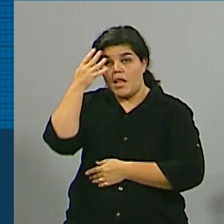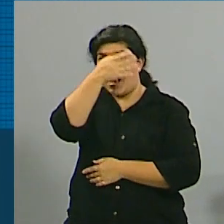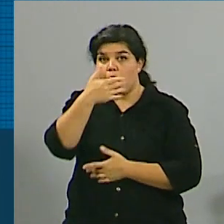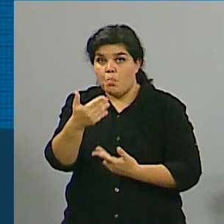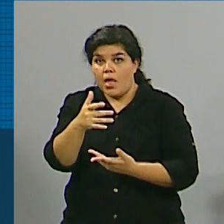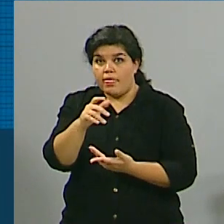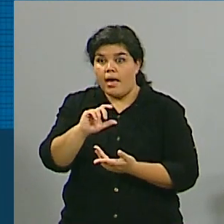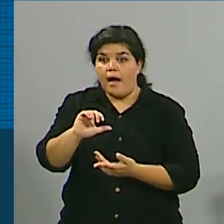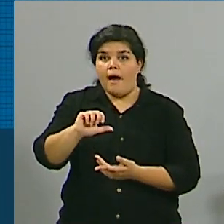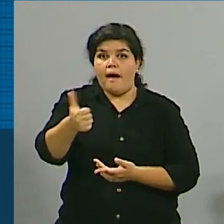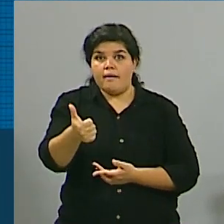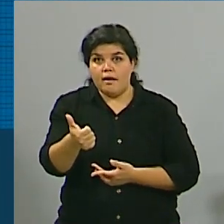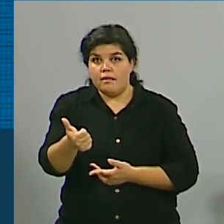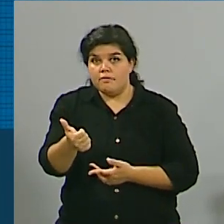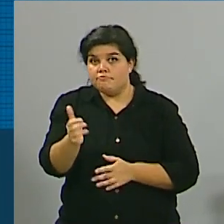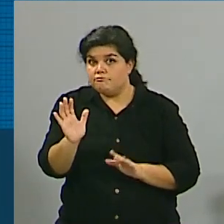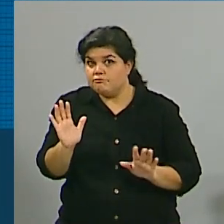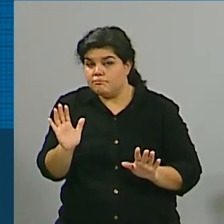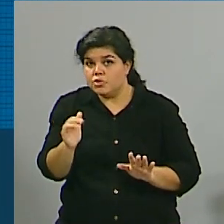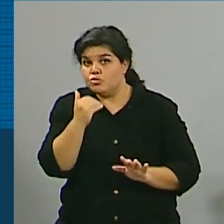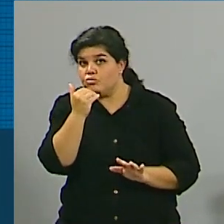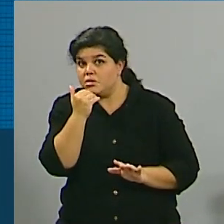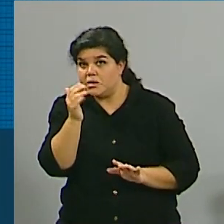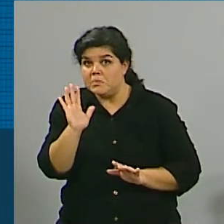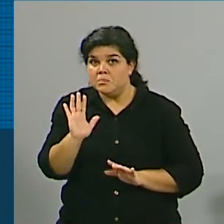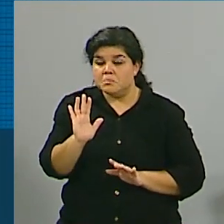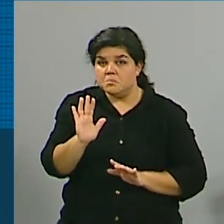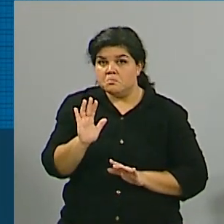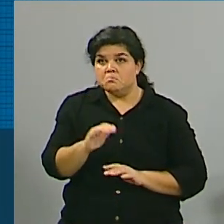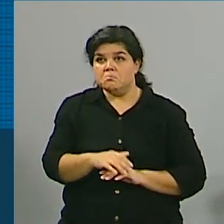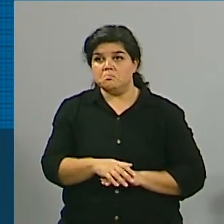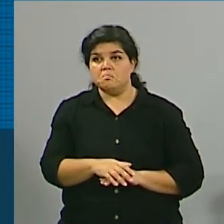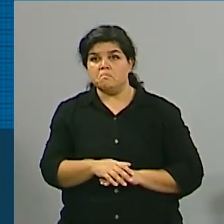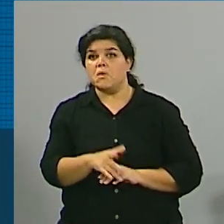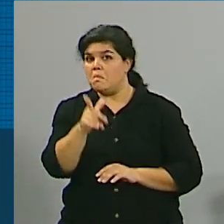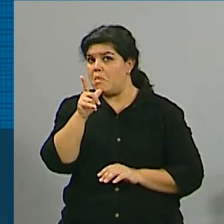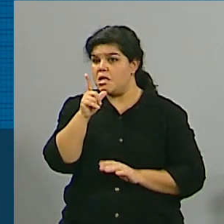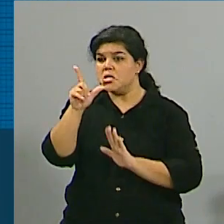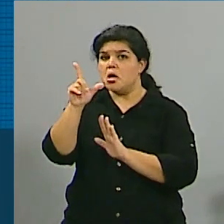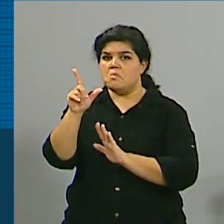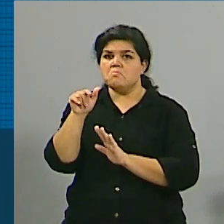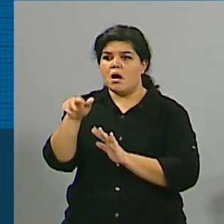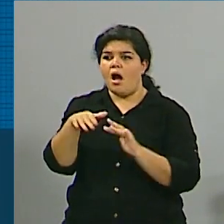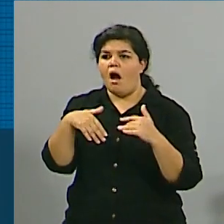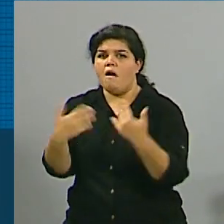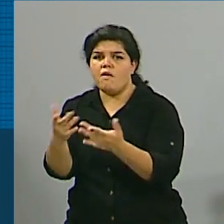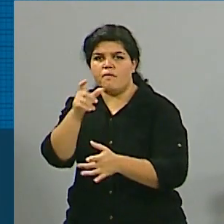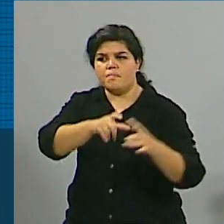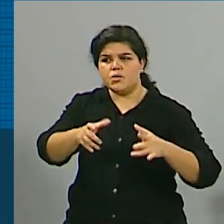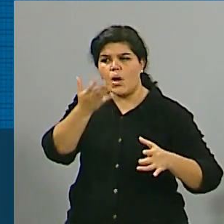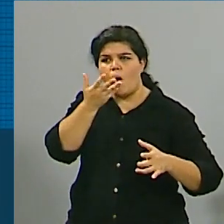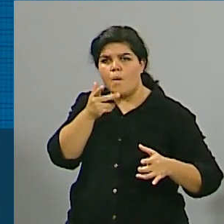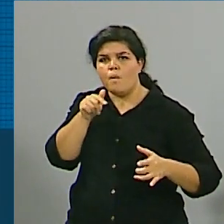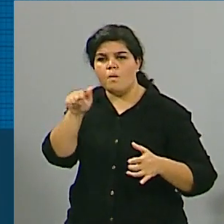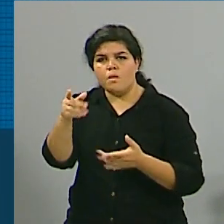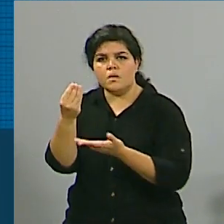puede seguir, digamos, el mismo camino de números ascendentes? Actualmente a Javier Milei lo